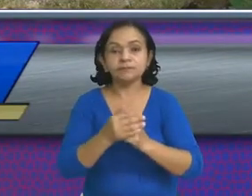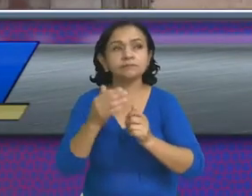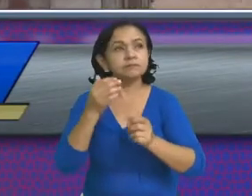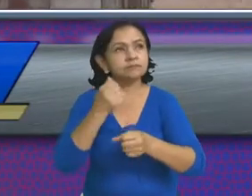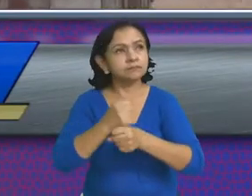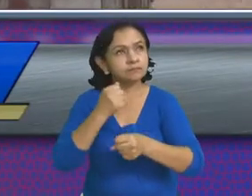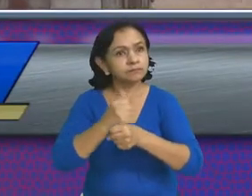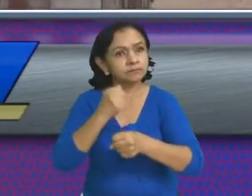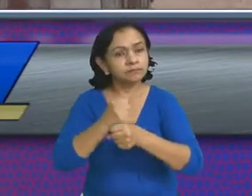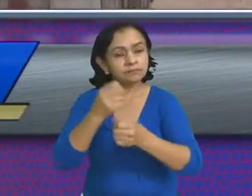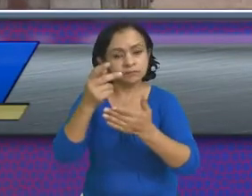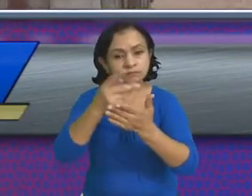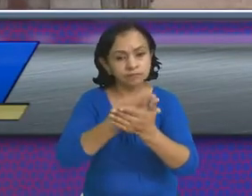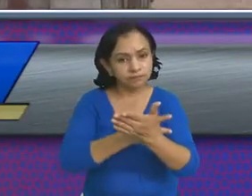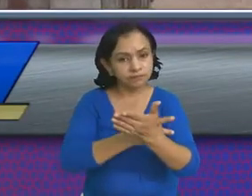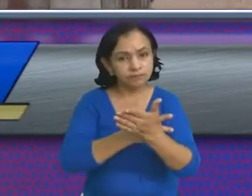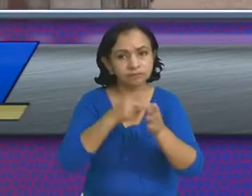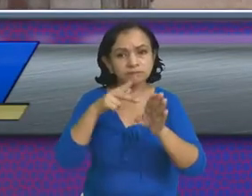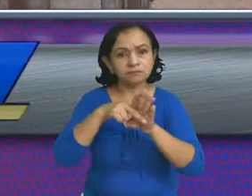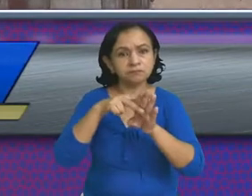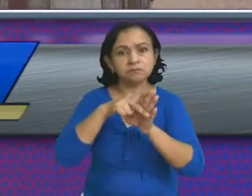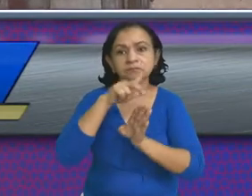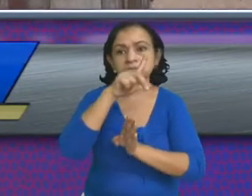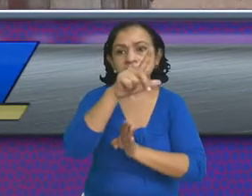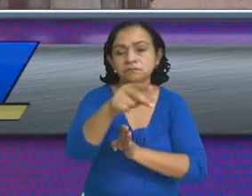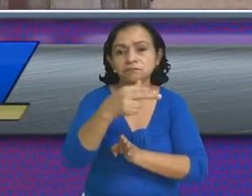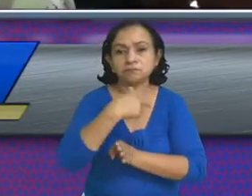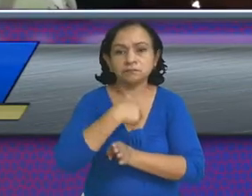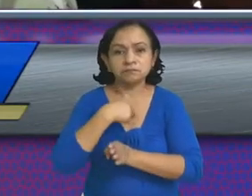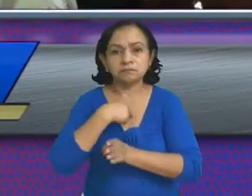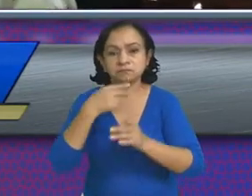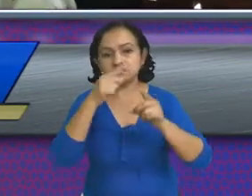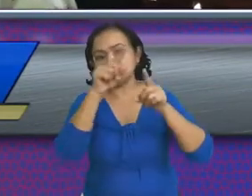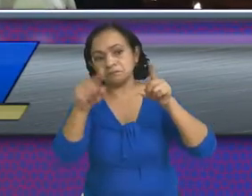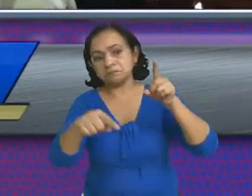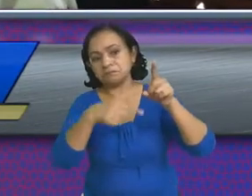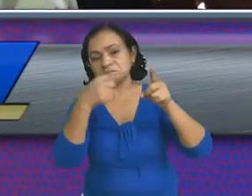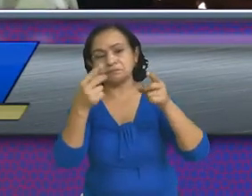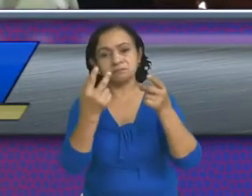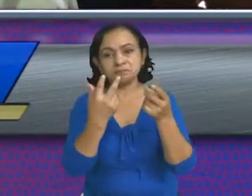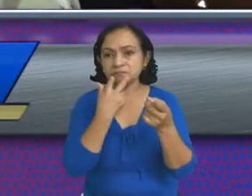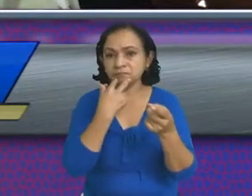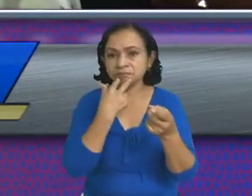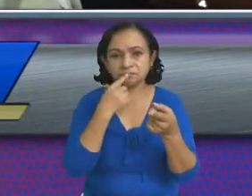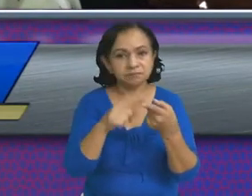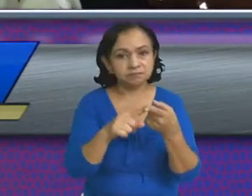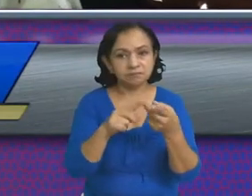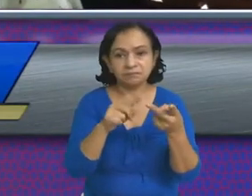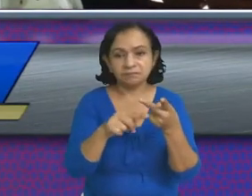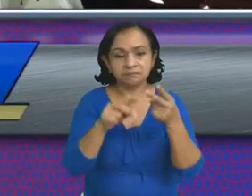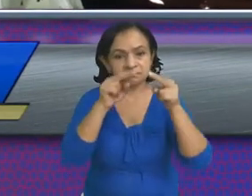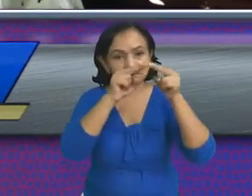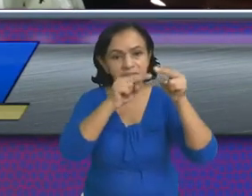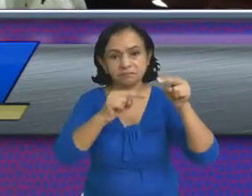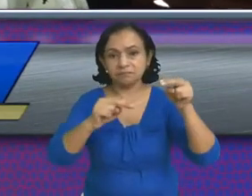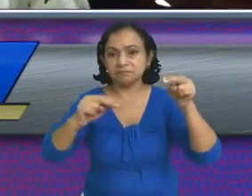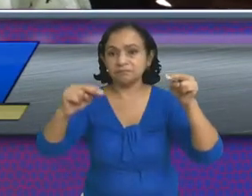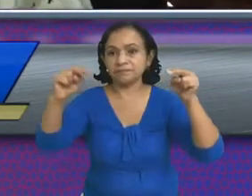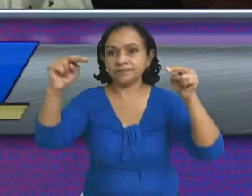implementaron proyectos de electrificación rural y no incluyeron la instalación ni de medidor ni la instalación eléctrica. ¿Y qué